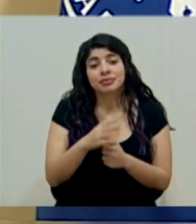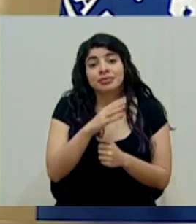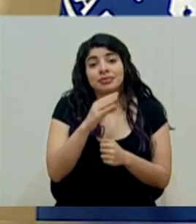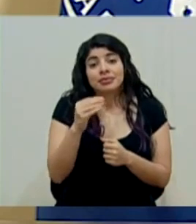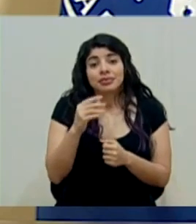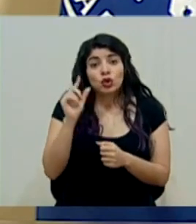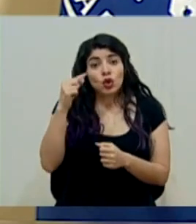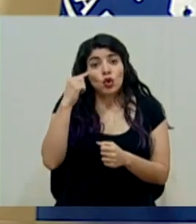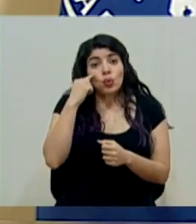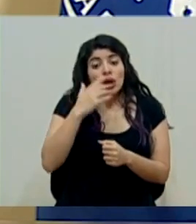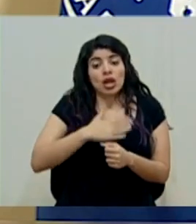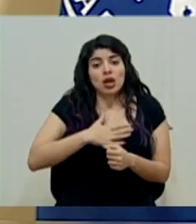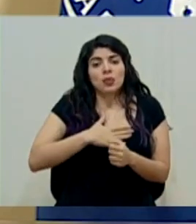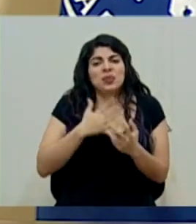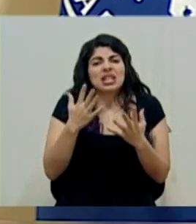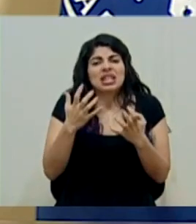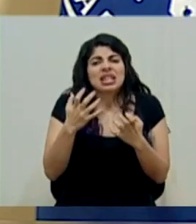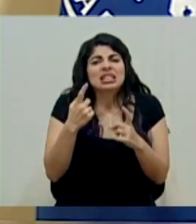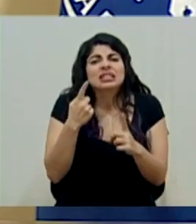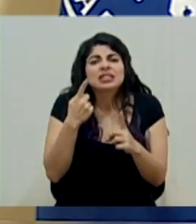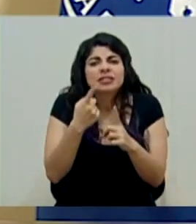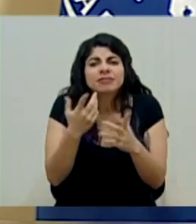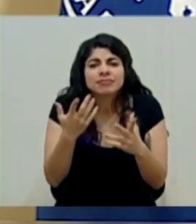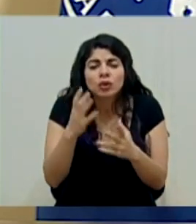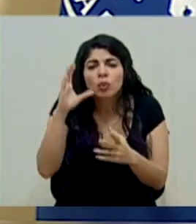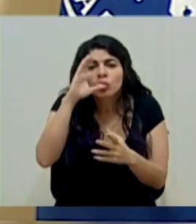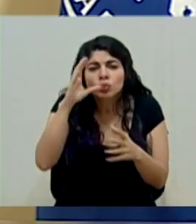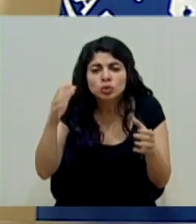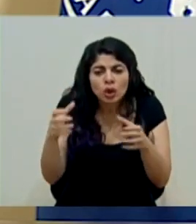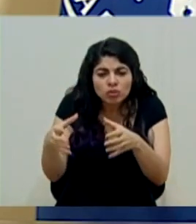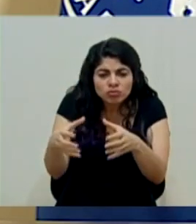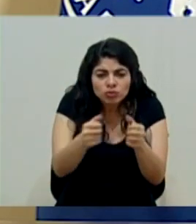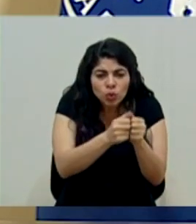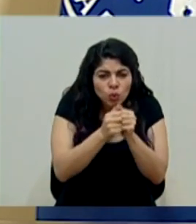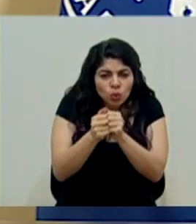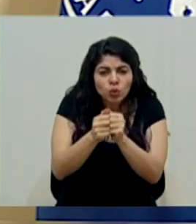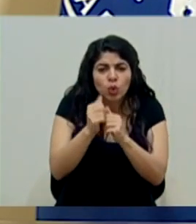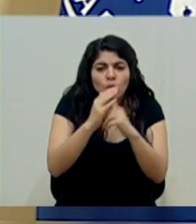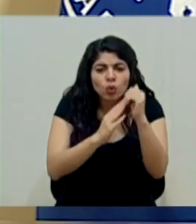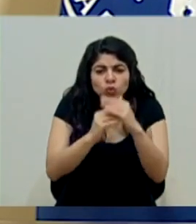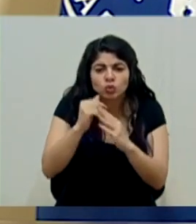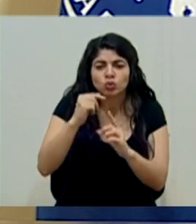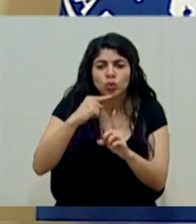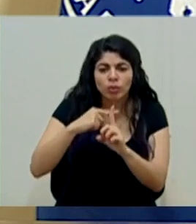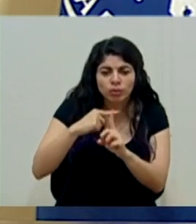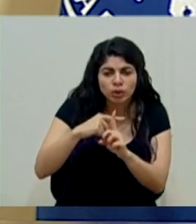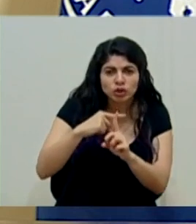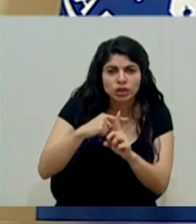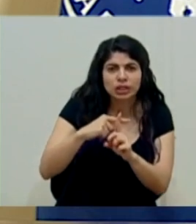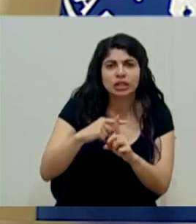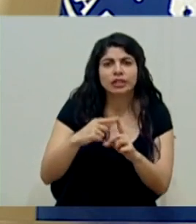El ánimo del gobierno de la República está en esa construcción positiva, propositiva,